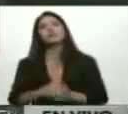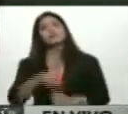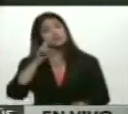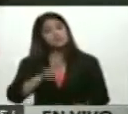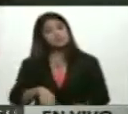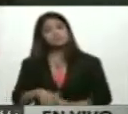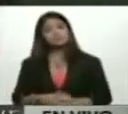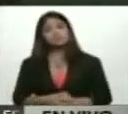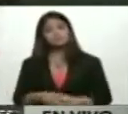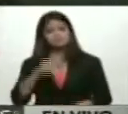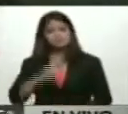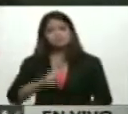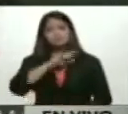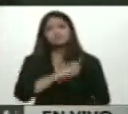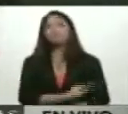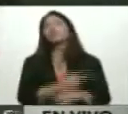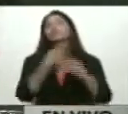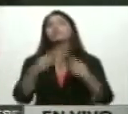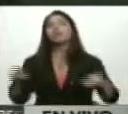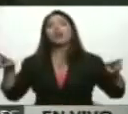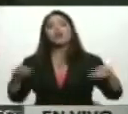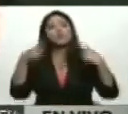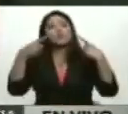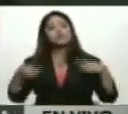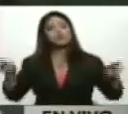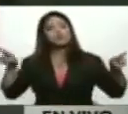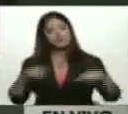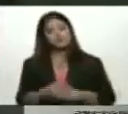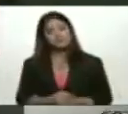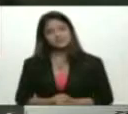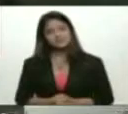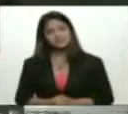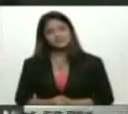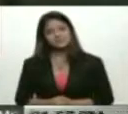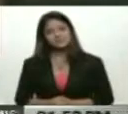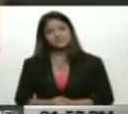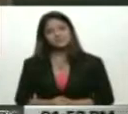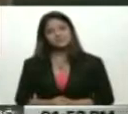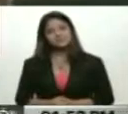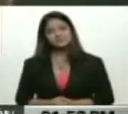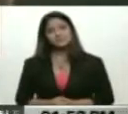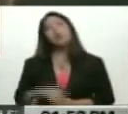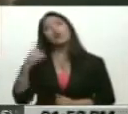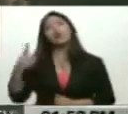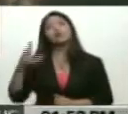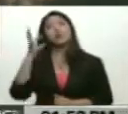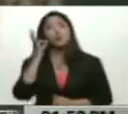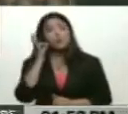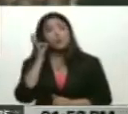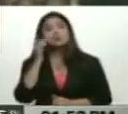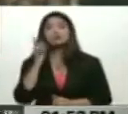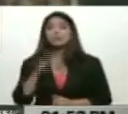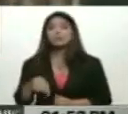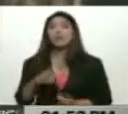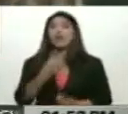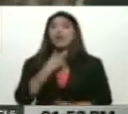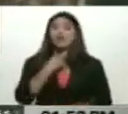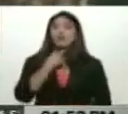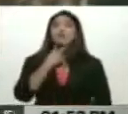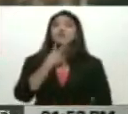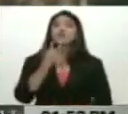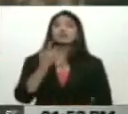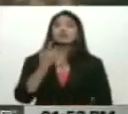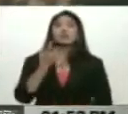la índole de la música criolla pido también a cecilia todd quizá una de las voces